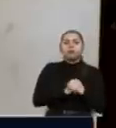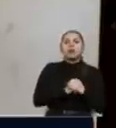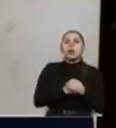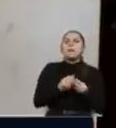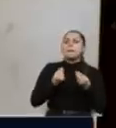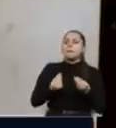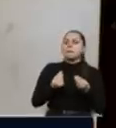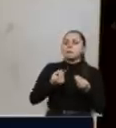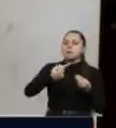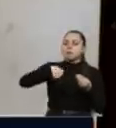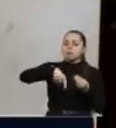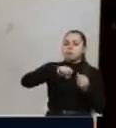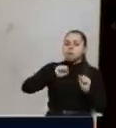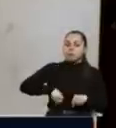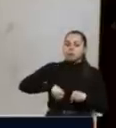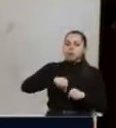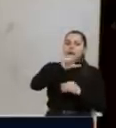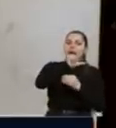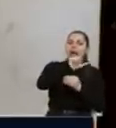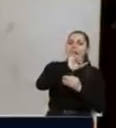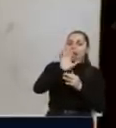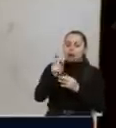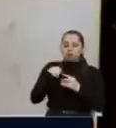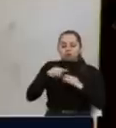Para alfabetización